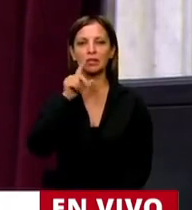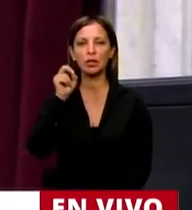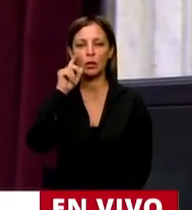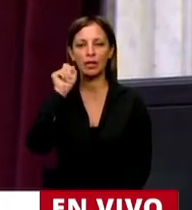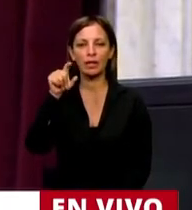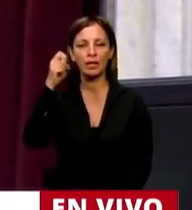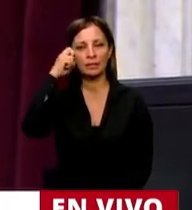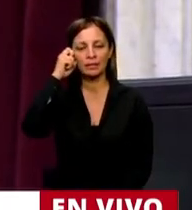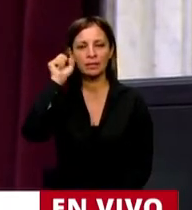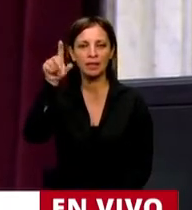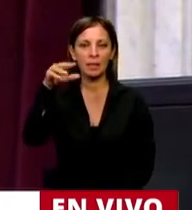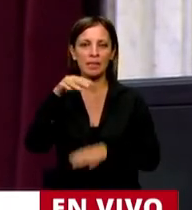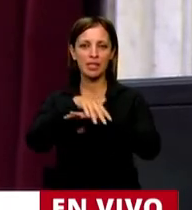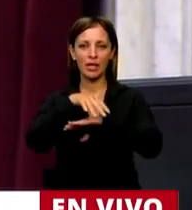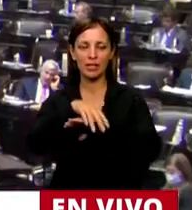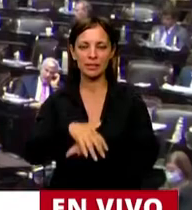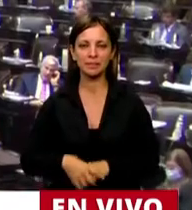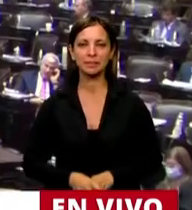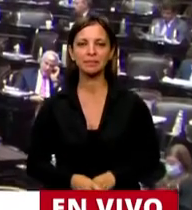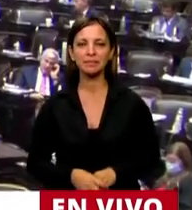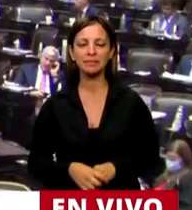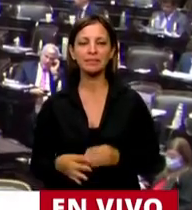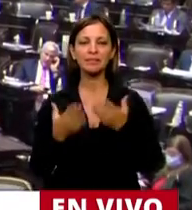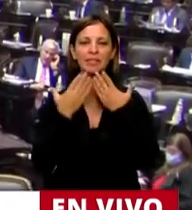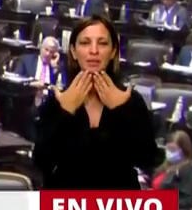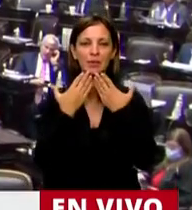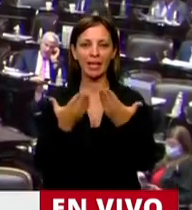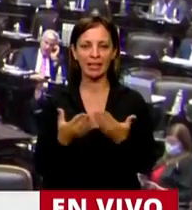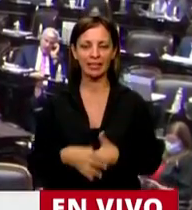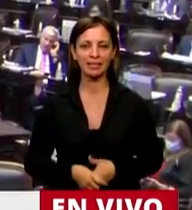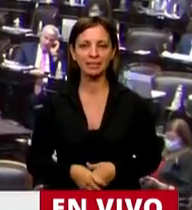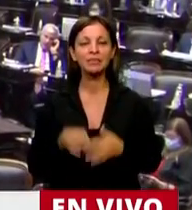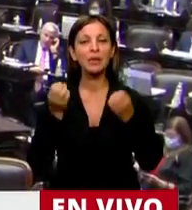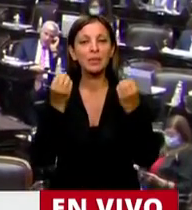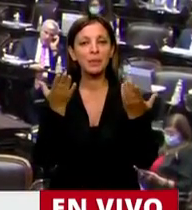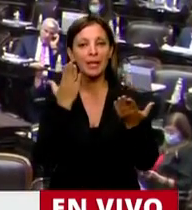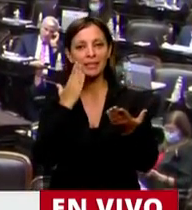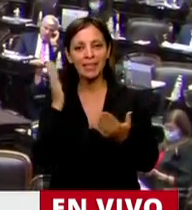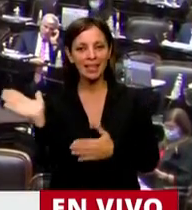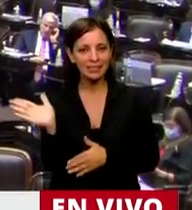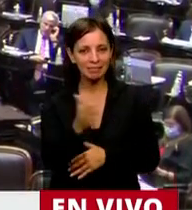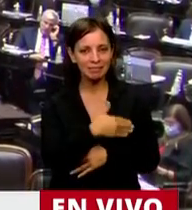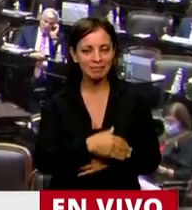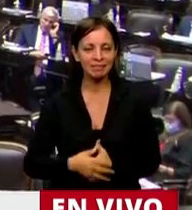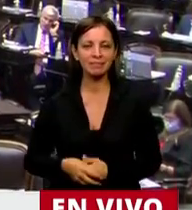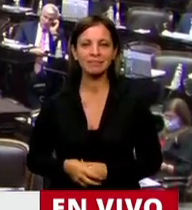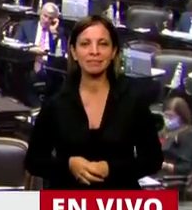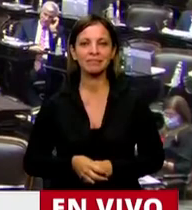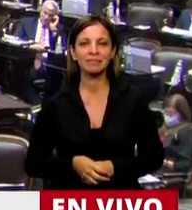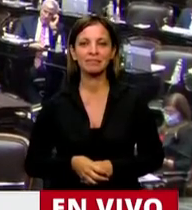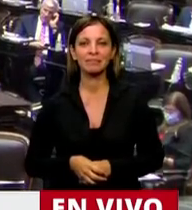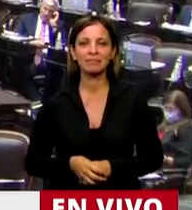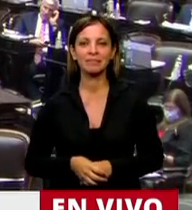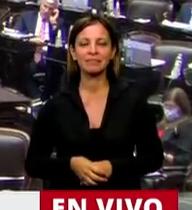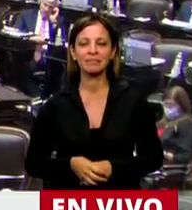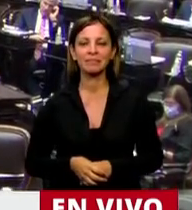Misiones. Bueno, muchas gracias, señor presidente. Muy buenas tardes, saludo a todos los pares. Me voy